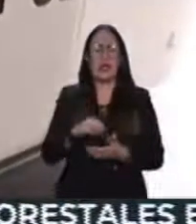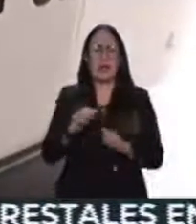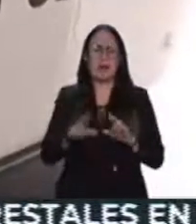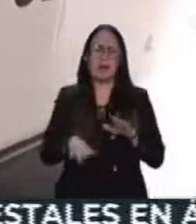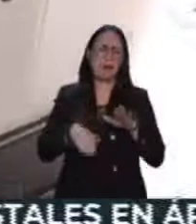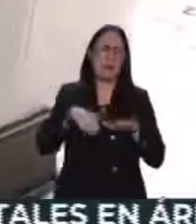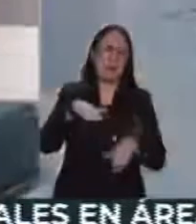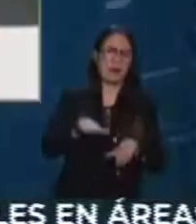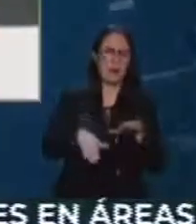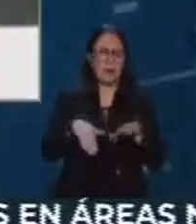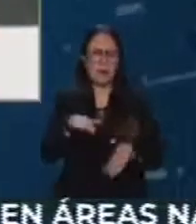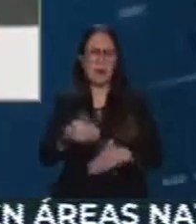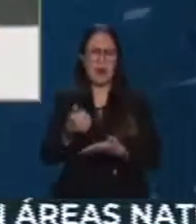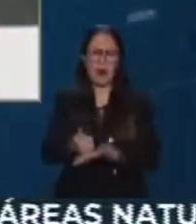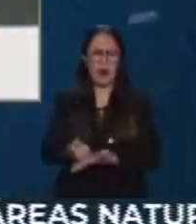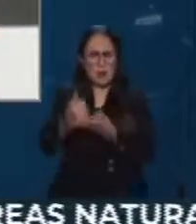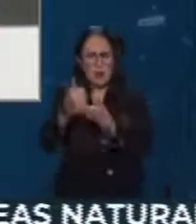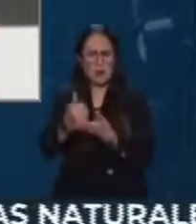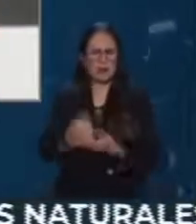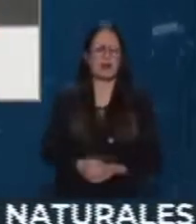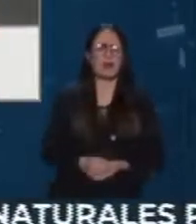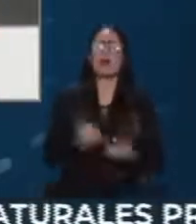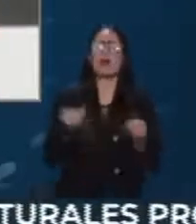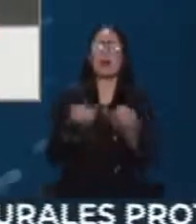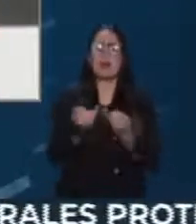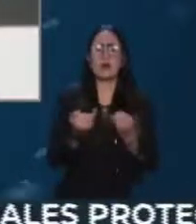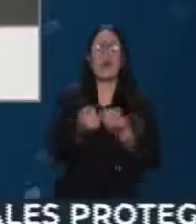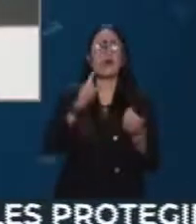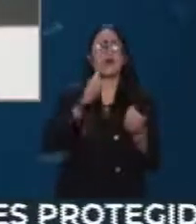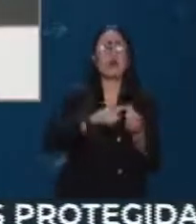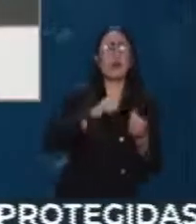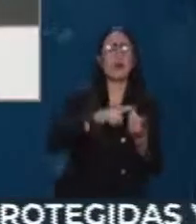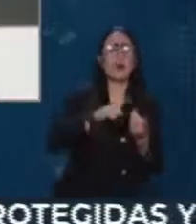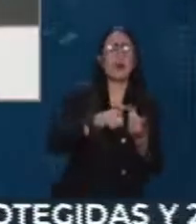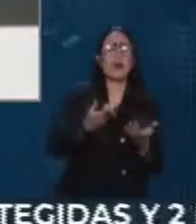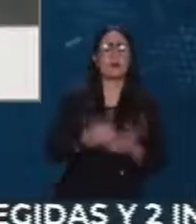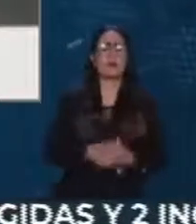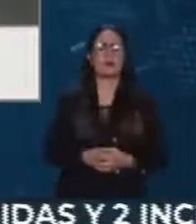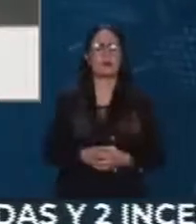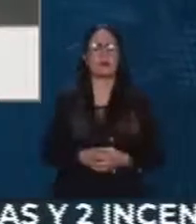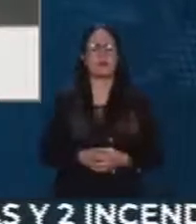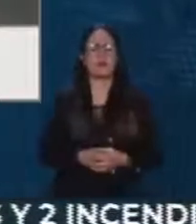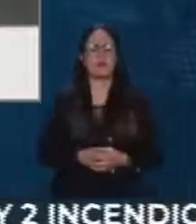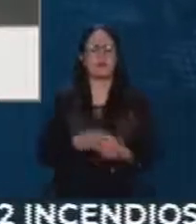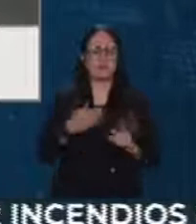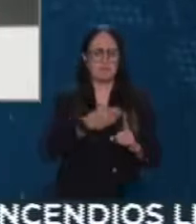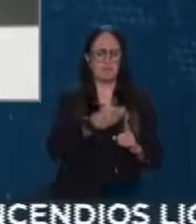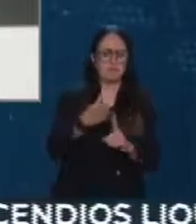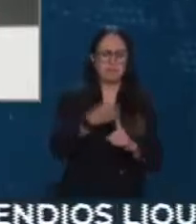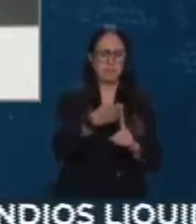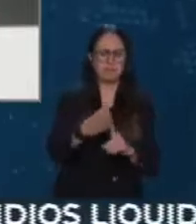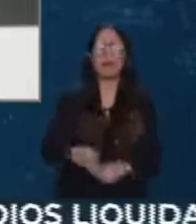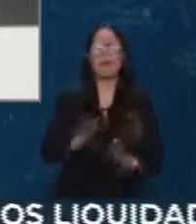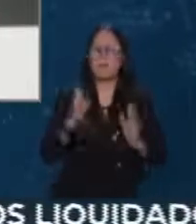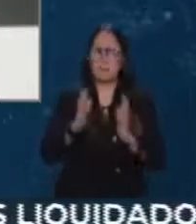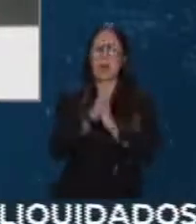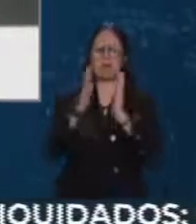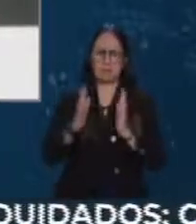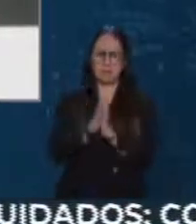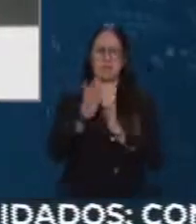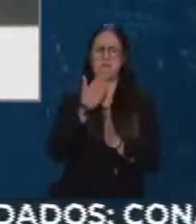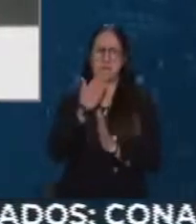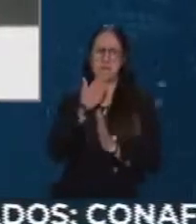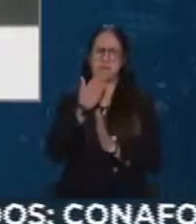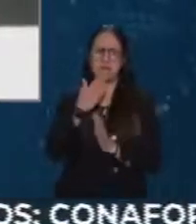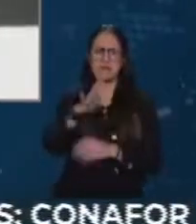caminar, se estuvo auxiliando a las personas para que pues bueno, supieran en qué lado tenían que votar. La verdad es que hubo muy buena participación en ese lado